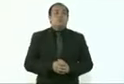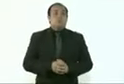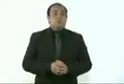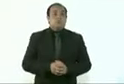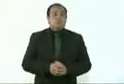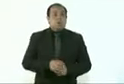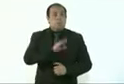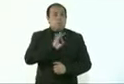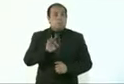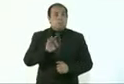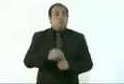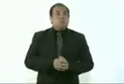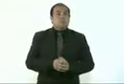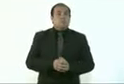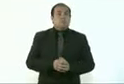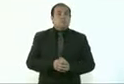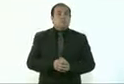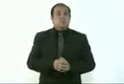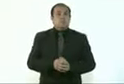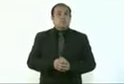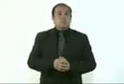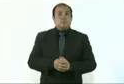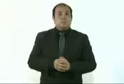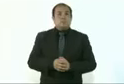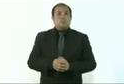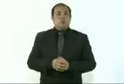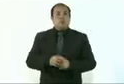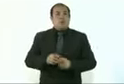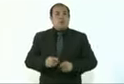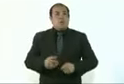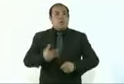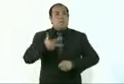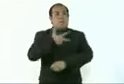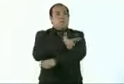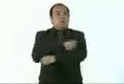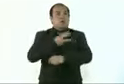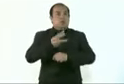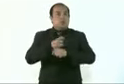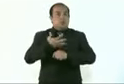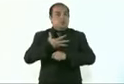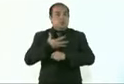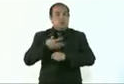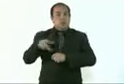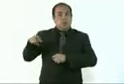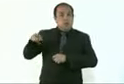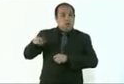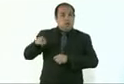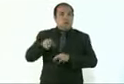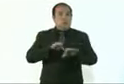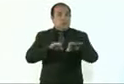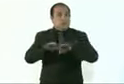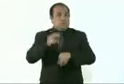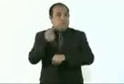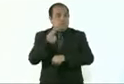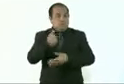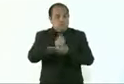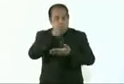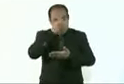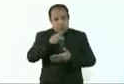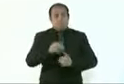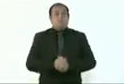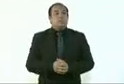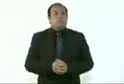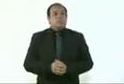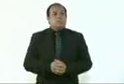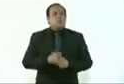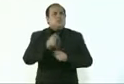pueden recibir su refuerzo siempre y cuando estén trabajando en la Ciudad de México. ¿A qué nos referimos en este caso?